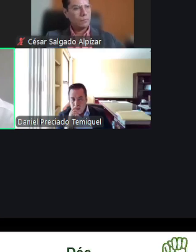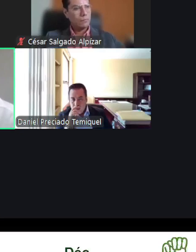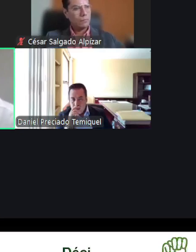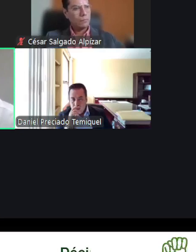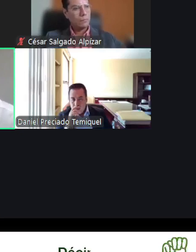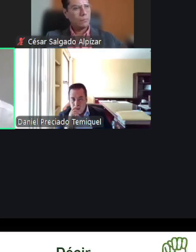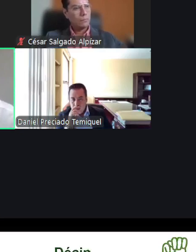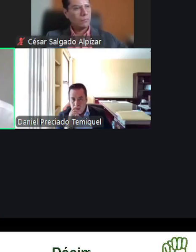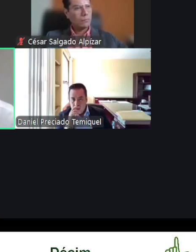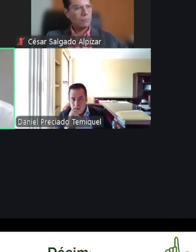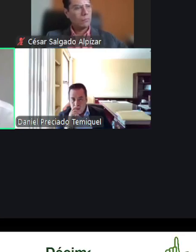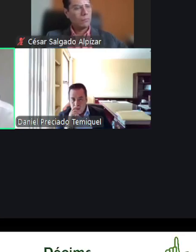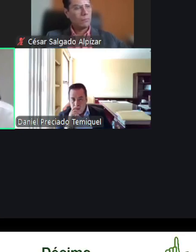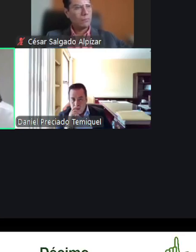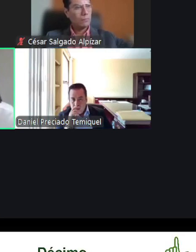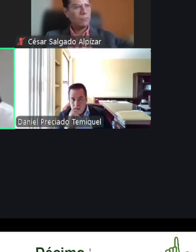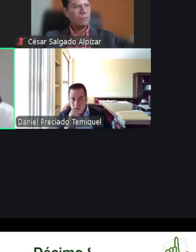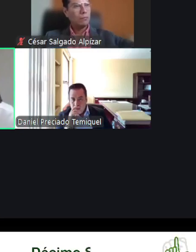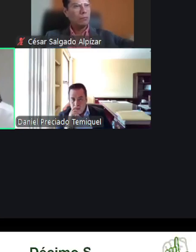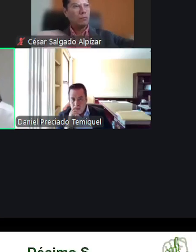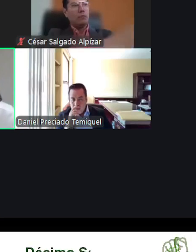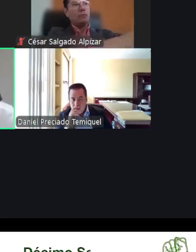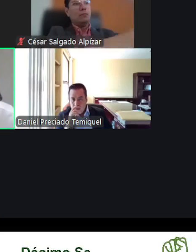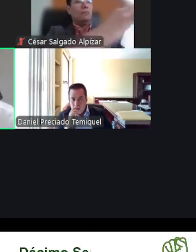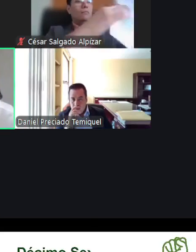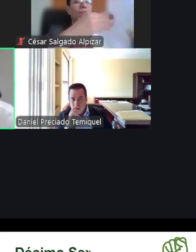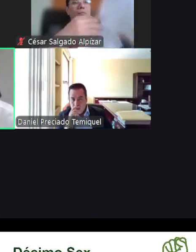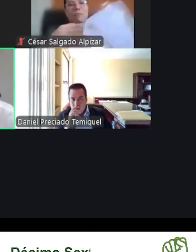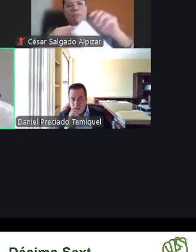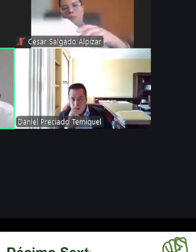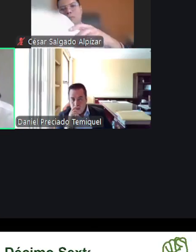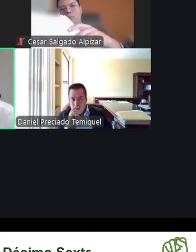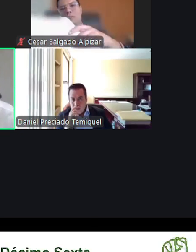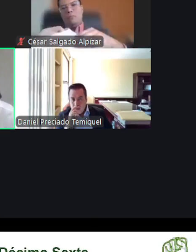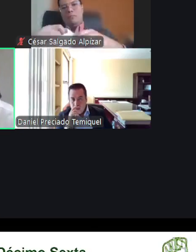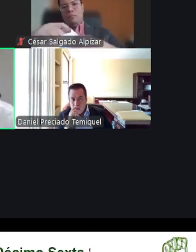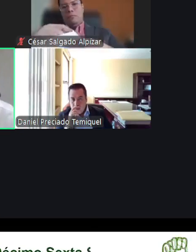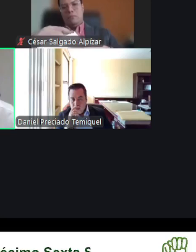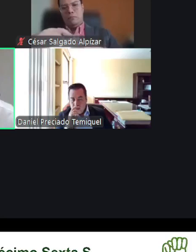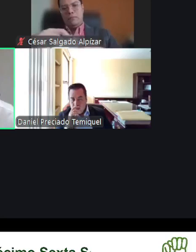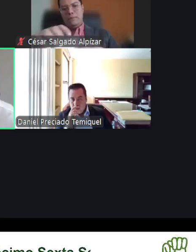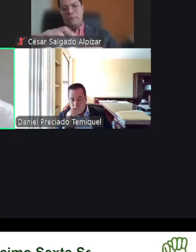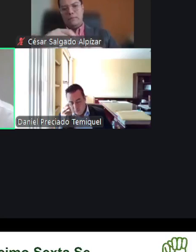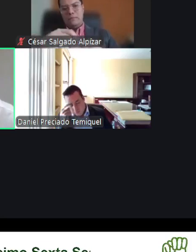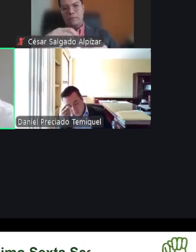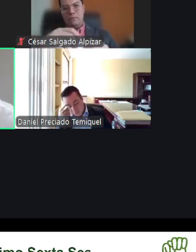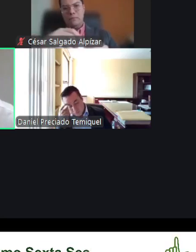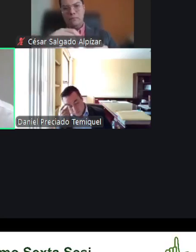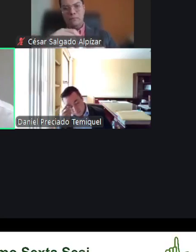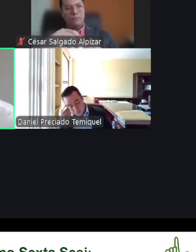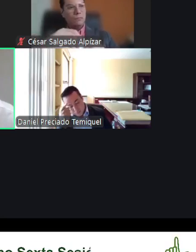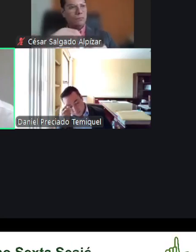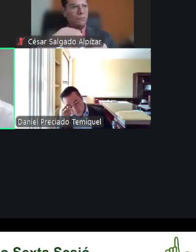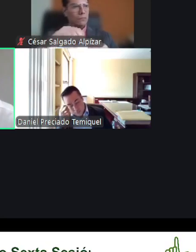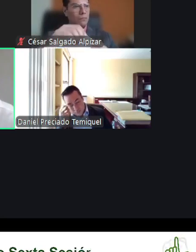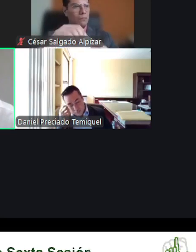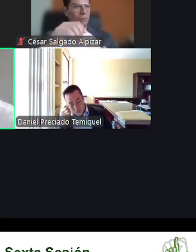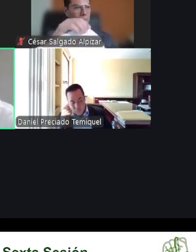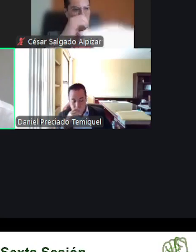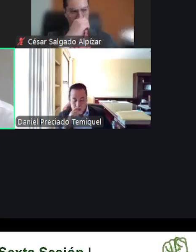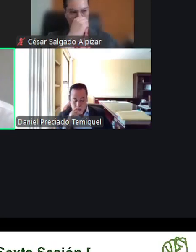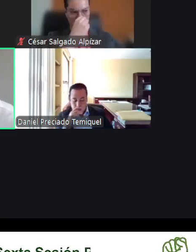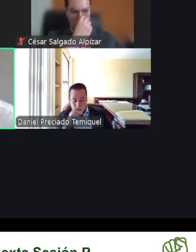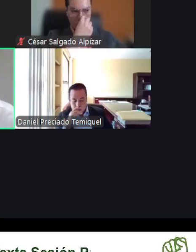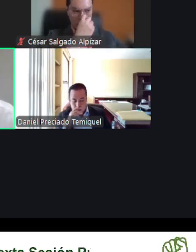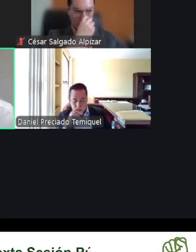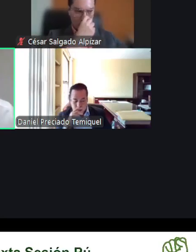asunto que fue turnado a la ponencia 1. El segundo asunto es el RAT 03 y RAT 05 acumulados. El